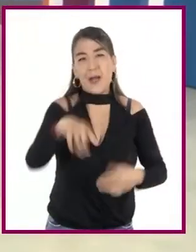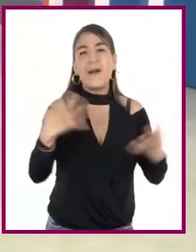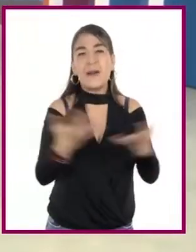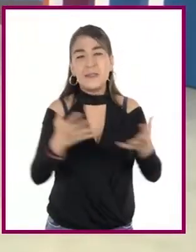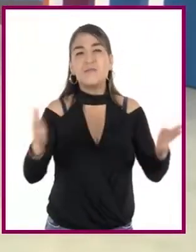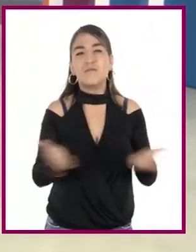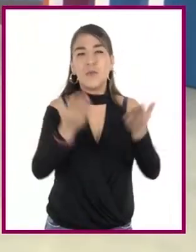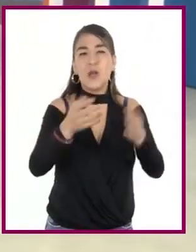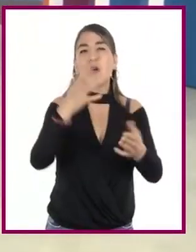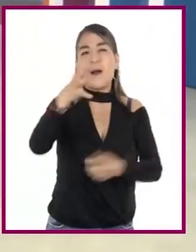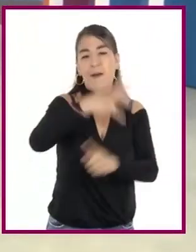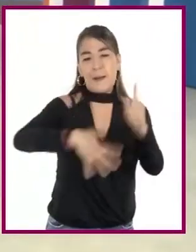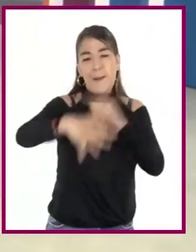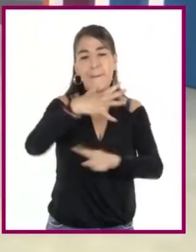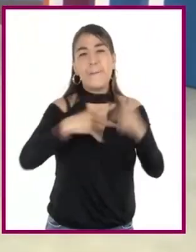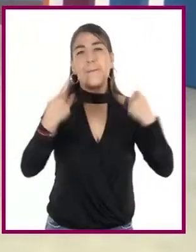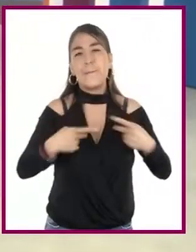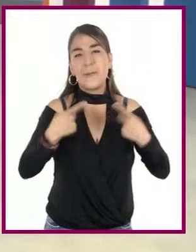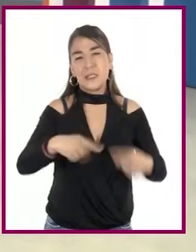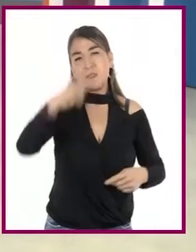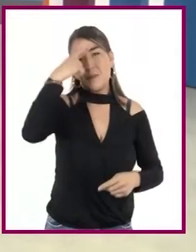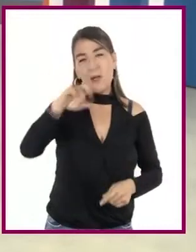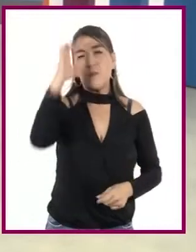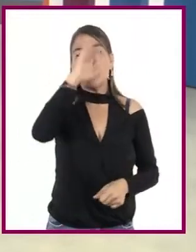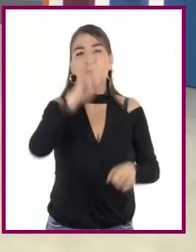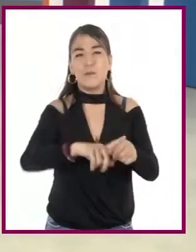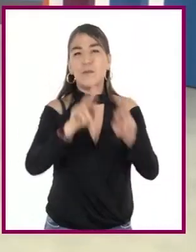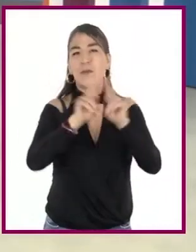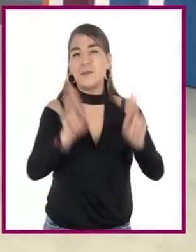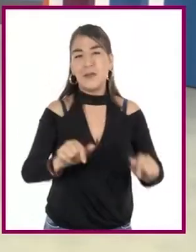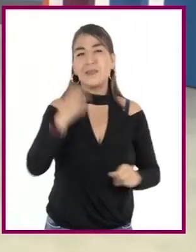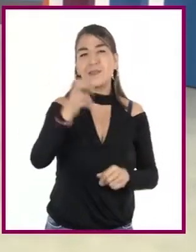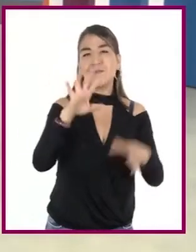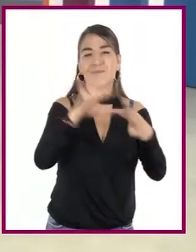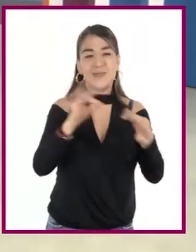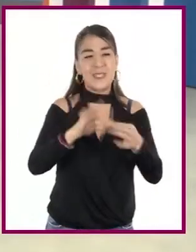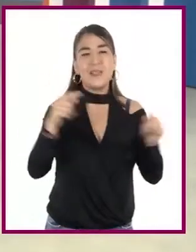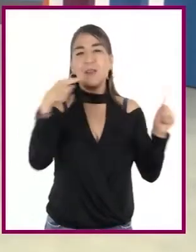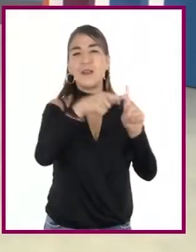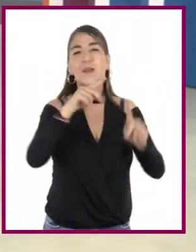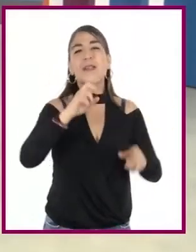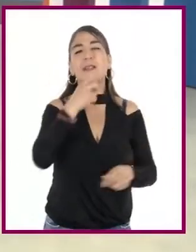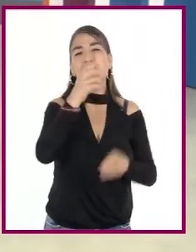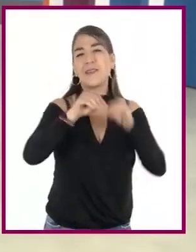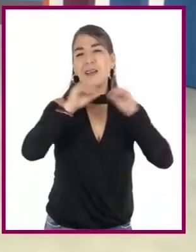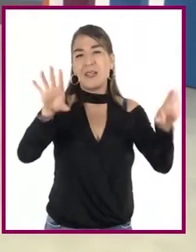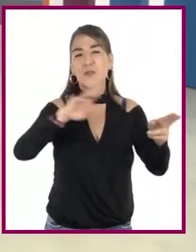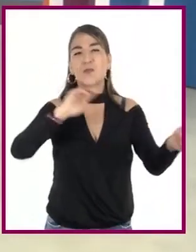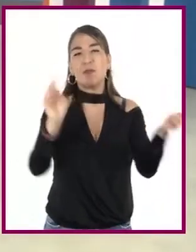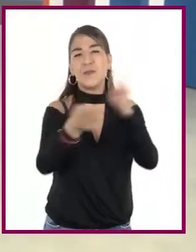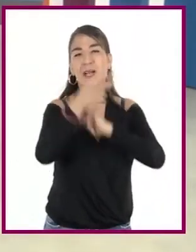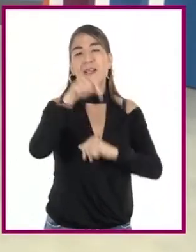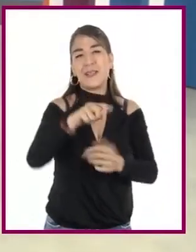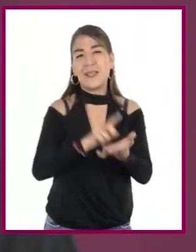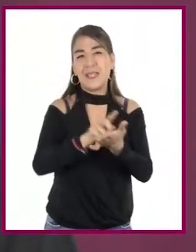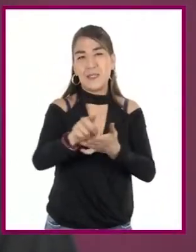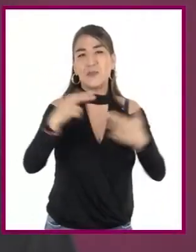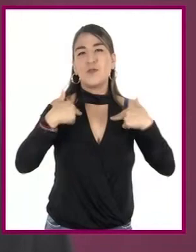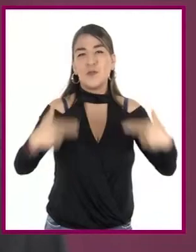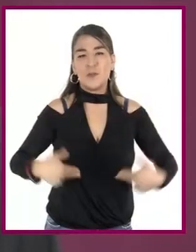generar entre la sociedad una cultura de paz, como lo marca la Declaración Universal de los Derechos